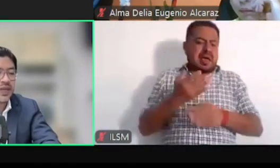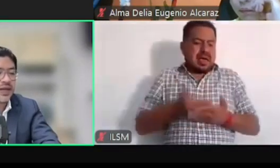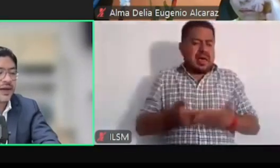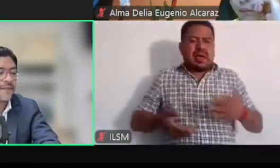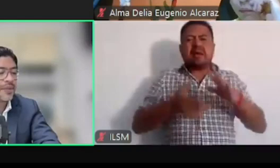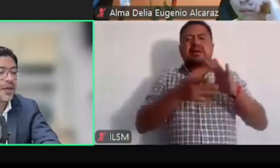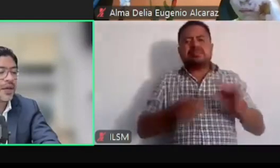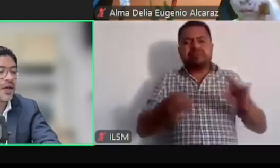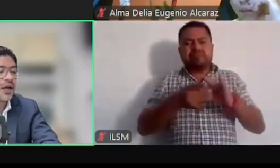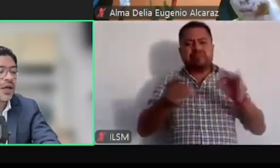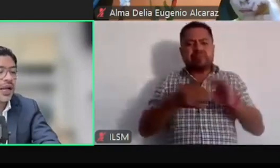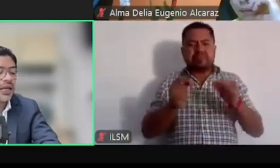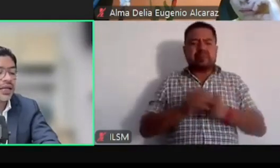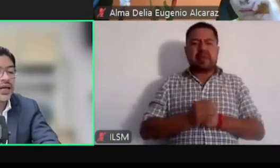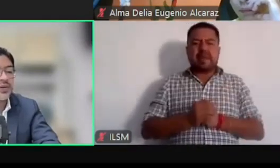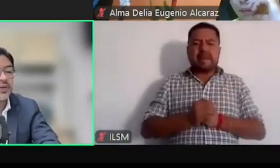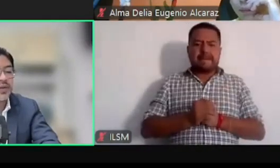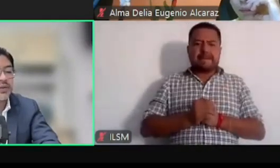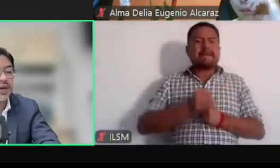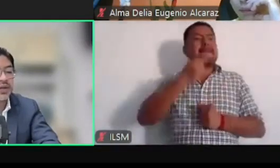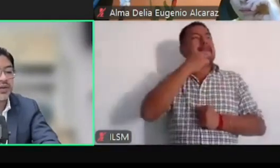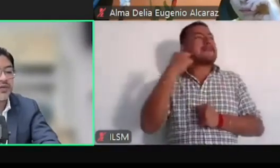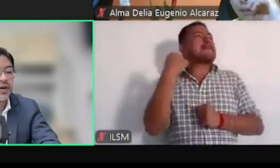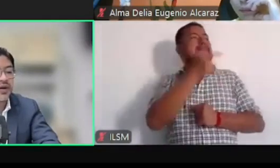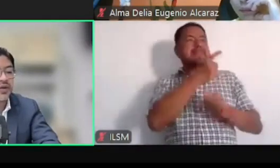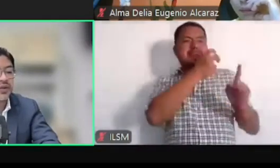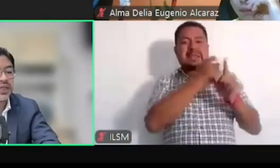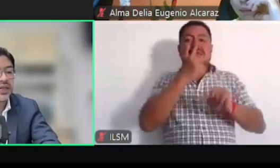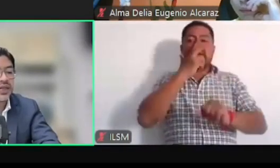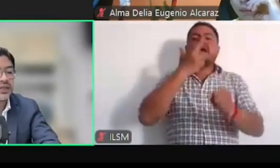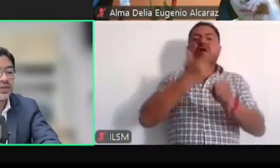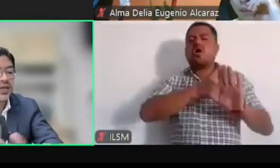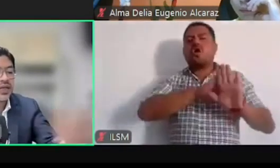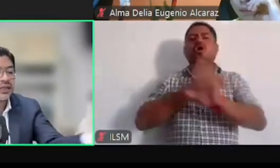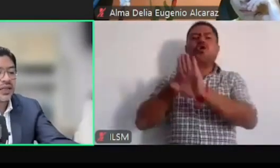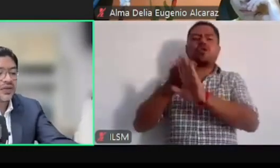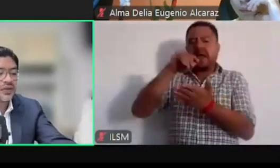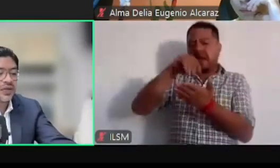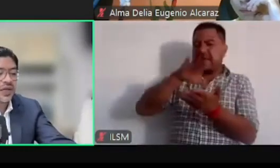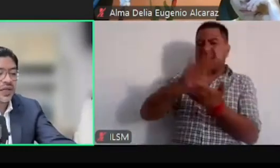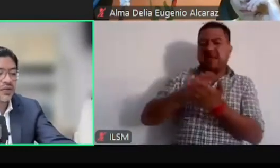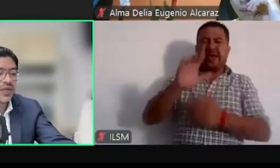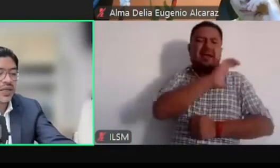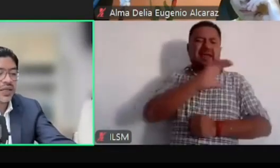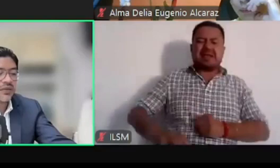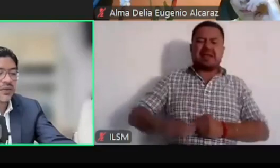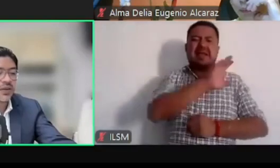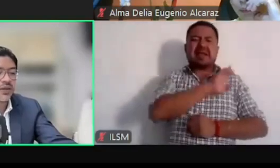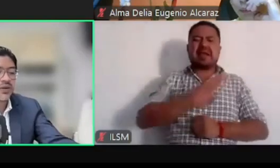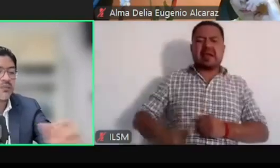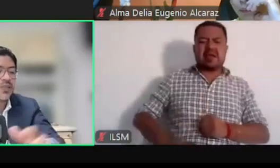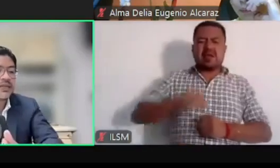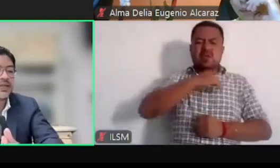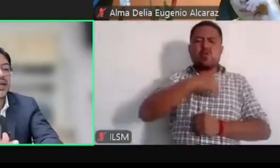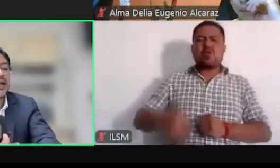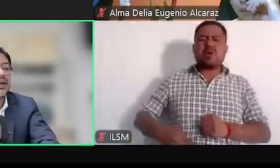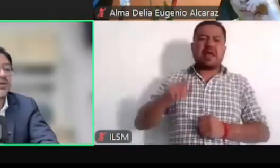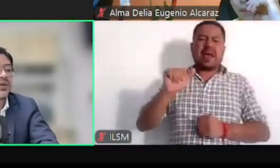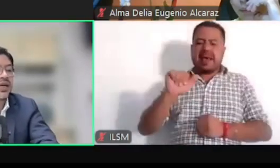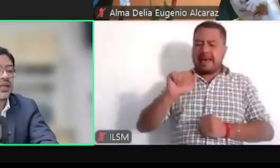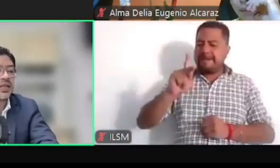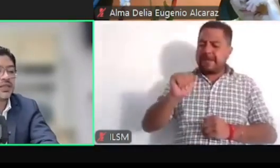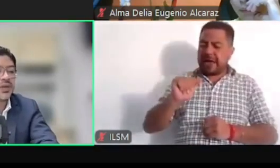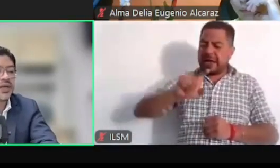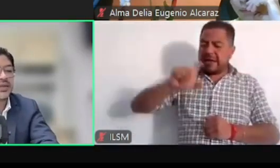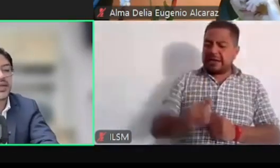se explica la queja promovida por el actor Fue en contra del registro de candidatos a una regiduría del ayuntamiento de apax la Guerrero